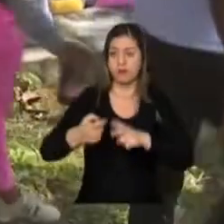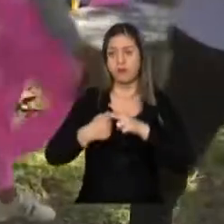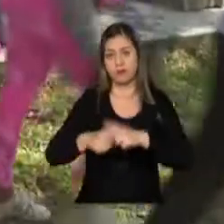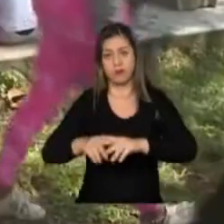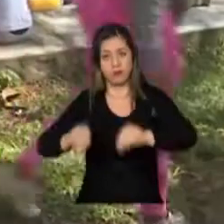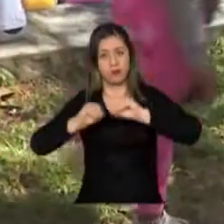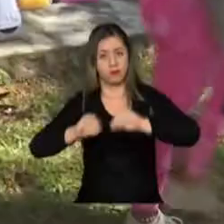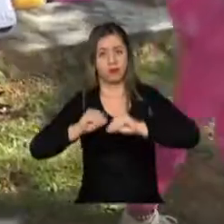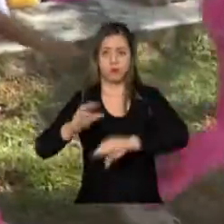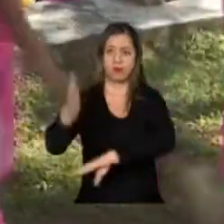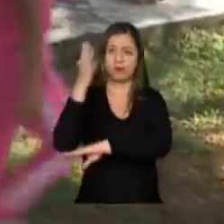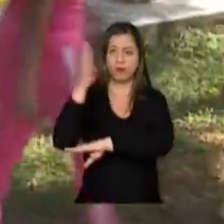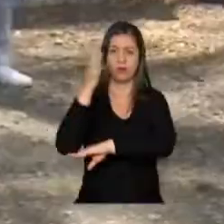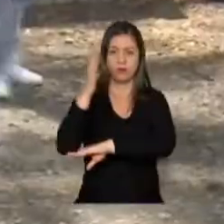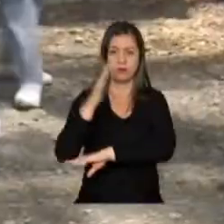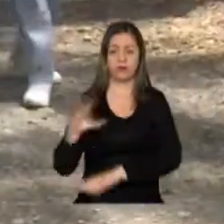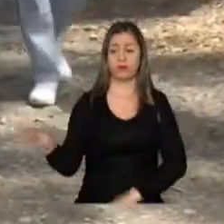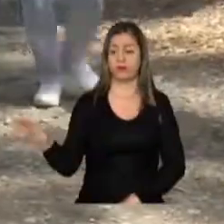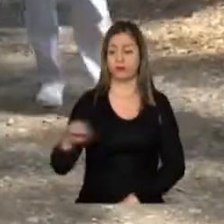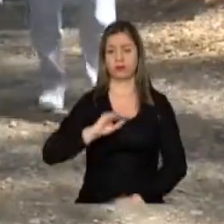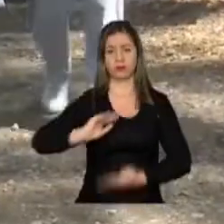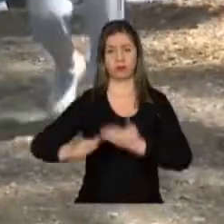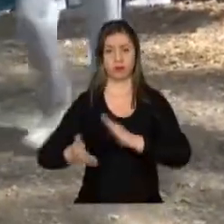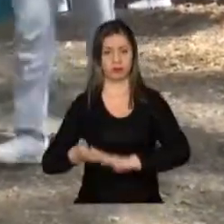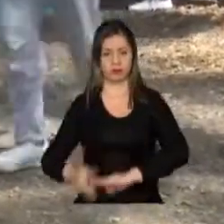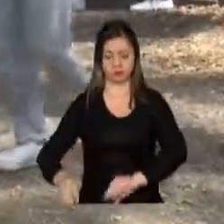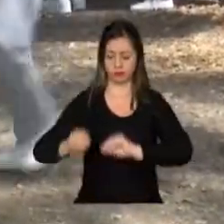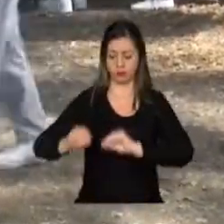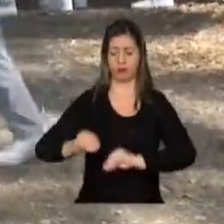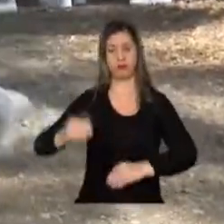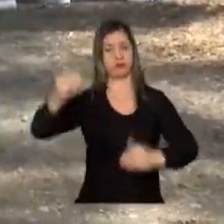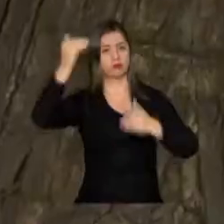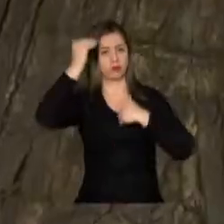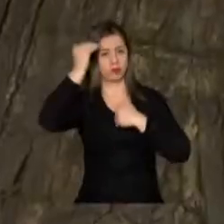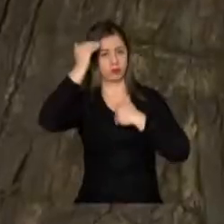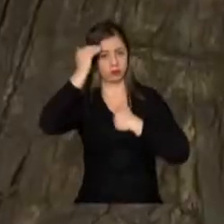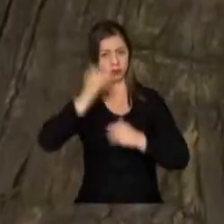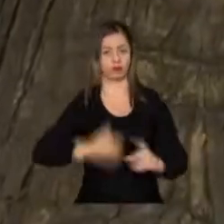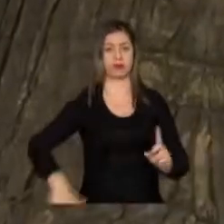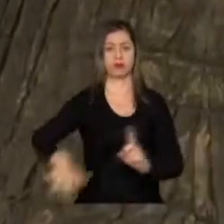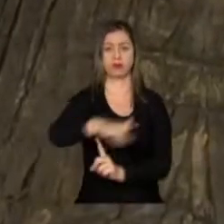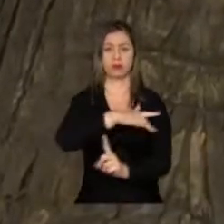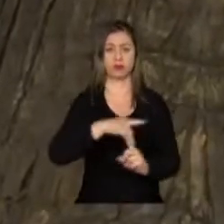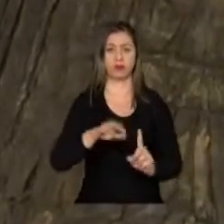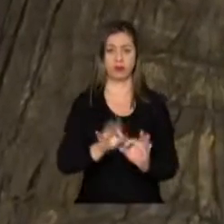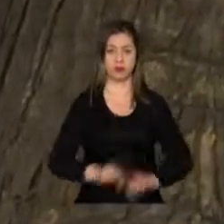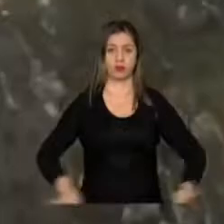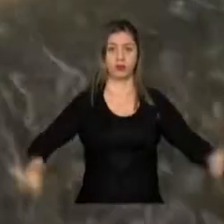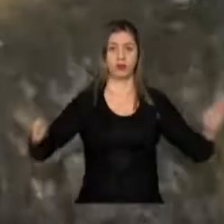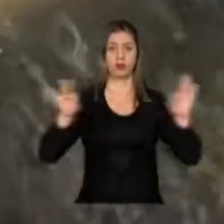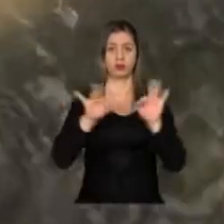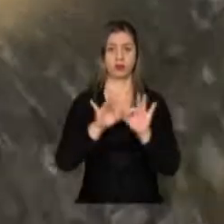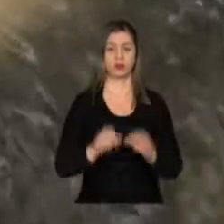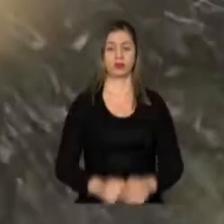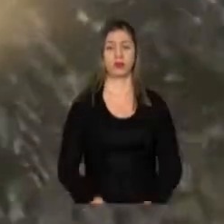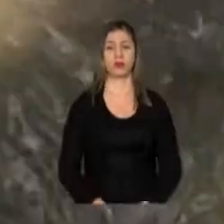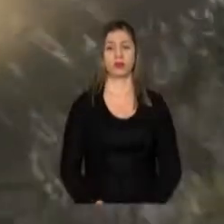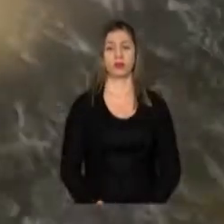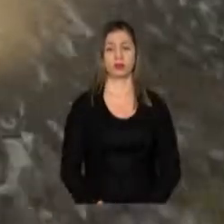todo en un trabajo en el que participan las comunidades empoderadas y conscientes del valor ambiental de estos ecosistemas.